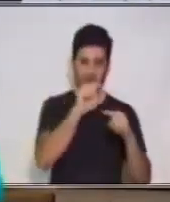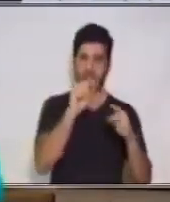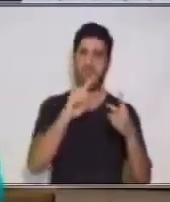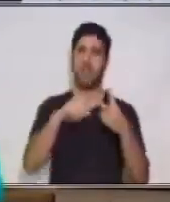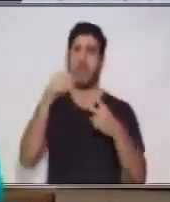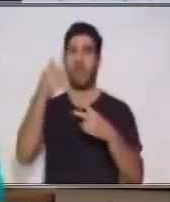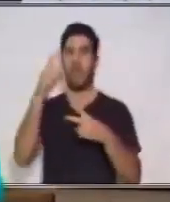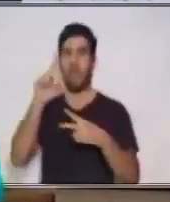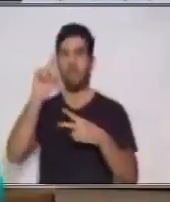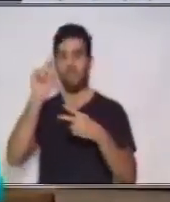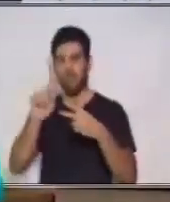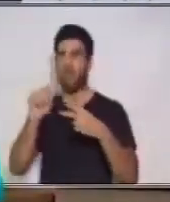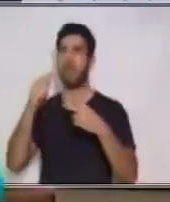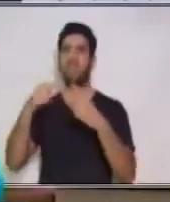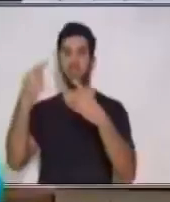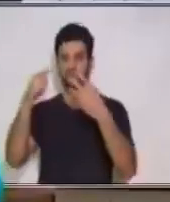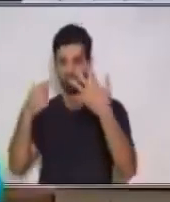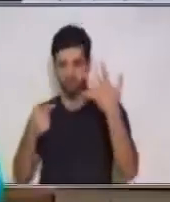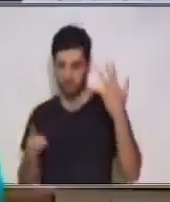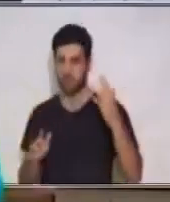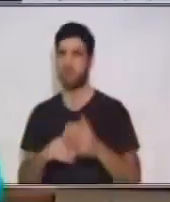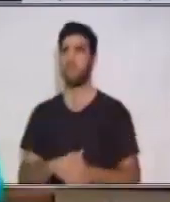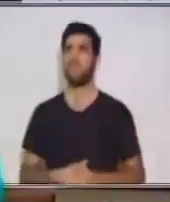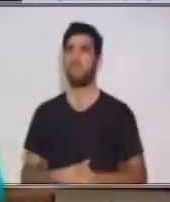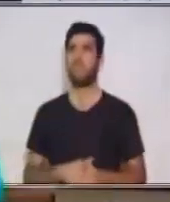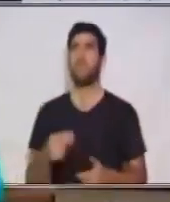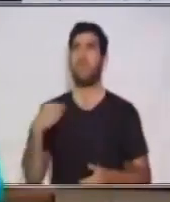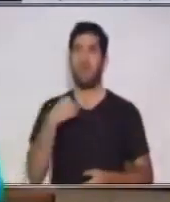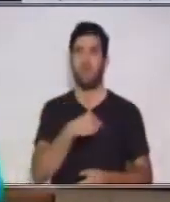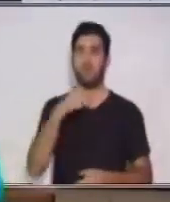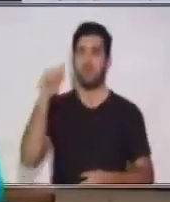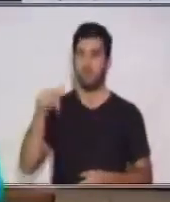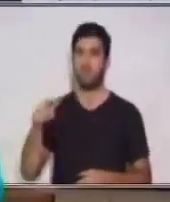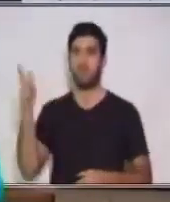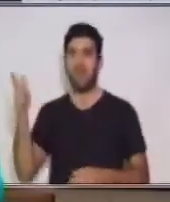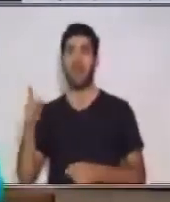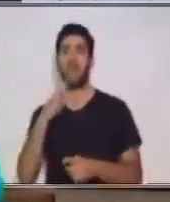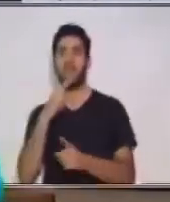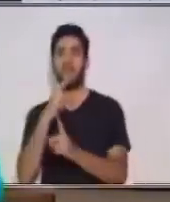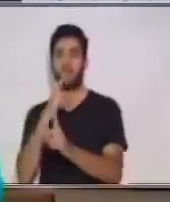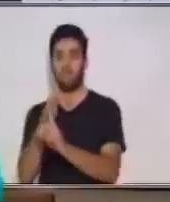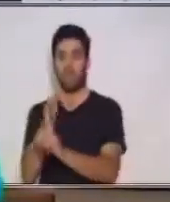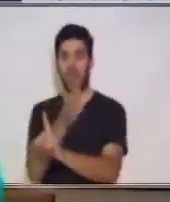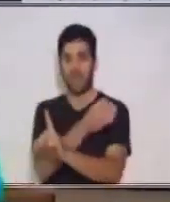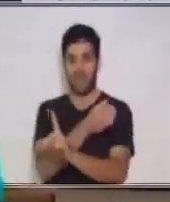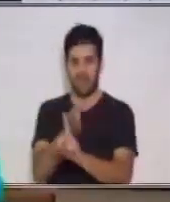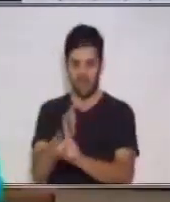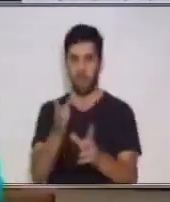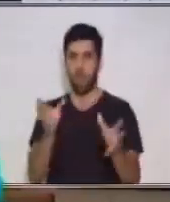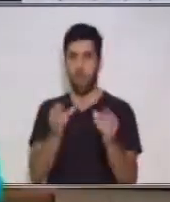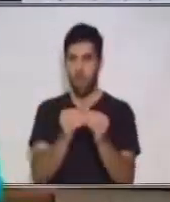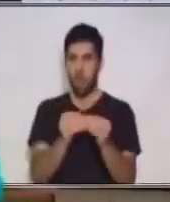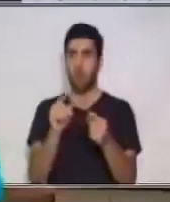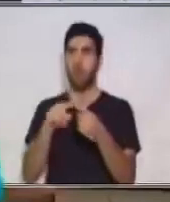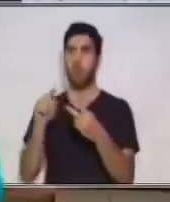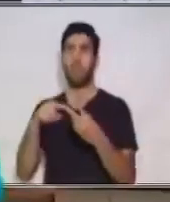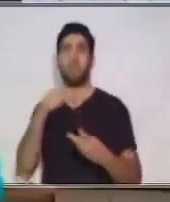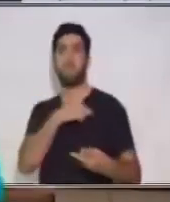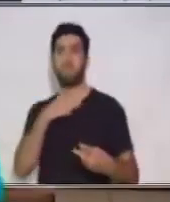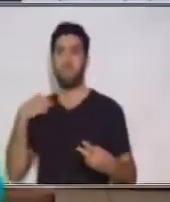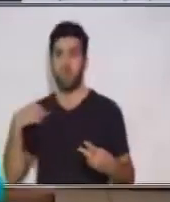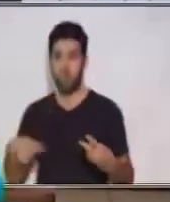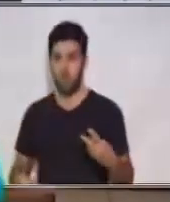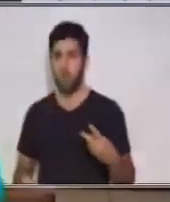a estar viendo la clasificación semántica del adverbio, el pronombre, el artículo y las preposiciones. Pero como